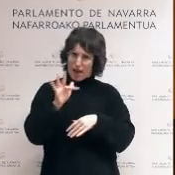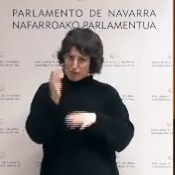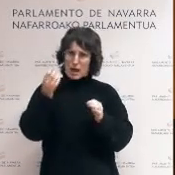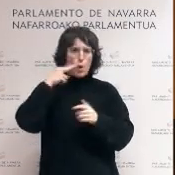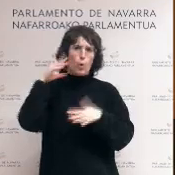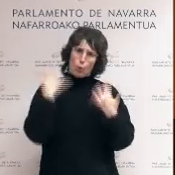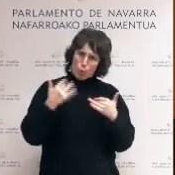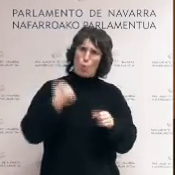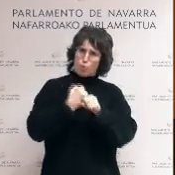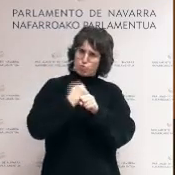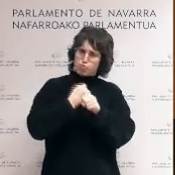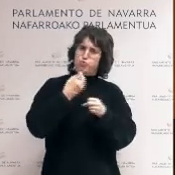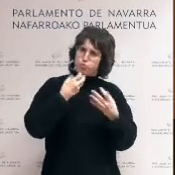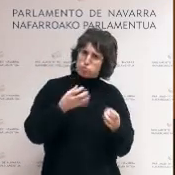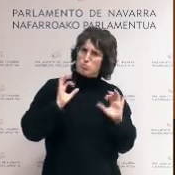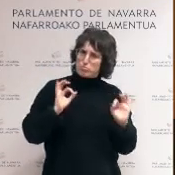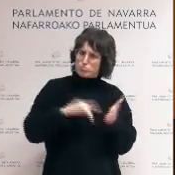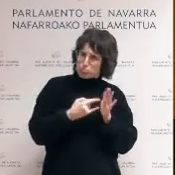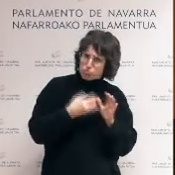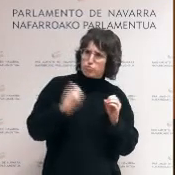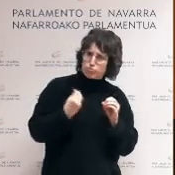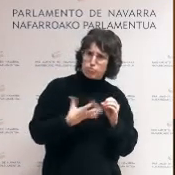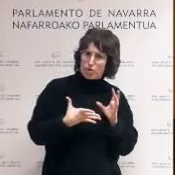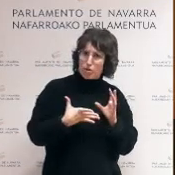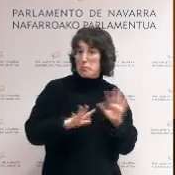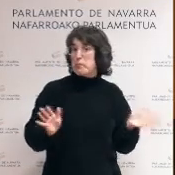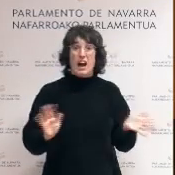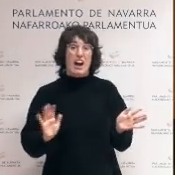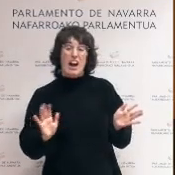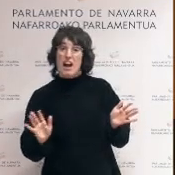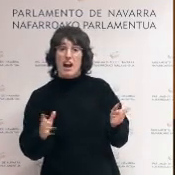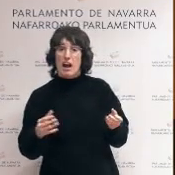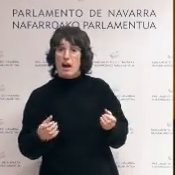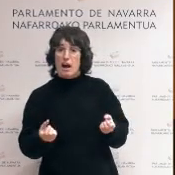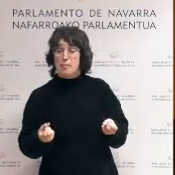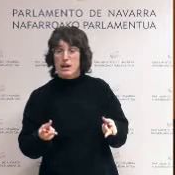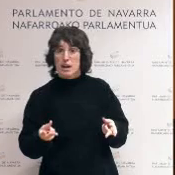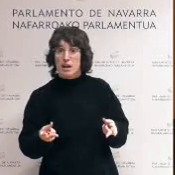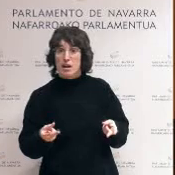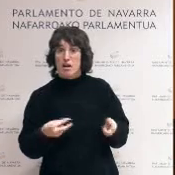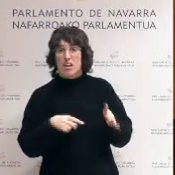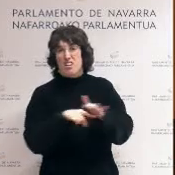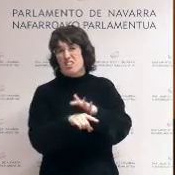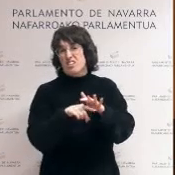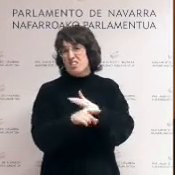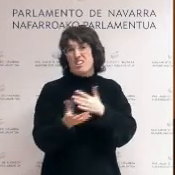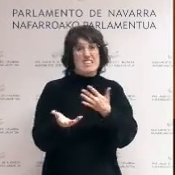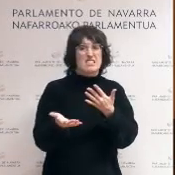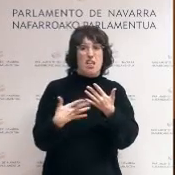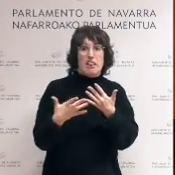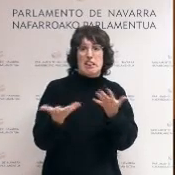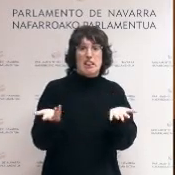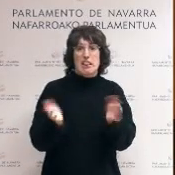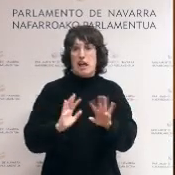parte de los técnicos, pero que solo sirva por parte de una gestión mal enfocada para financiación de